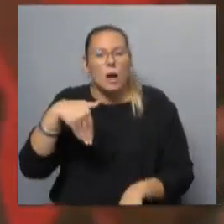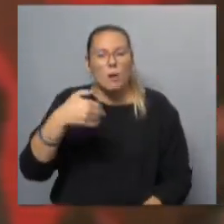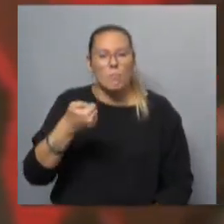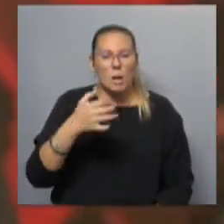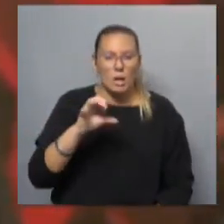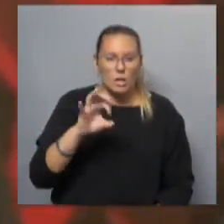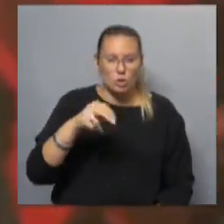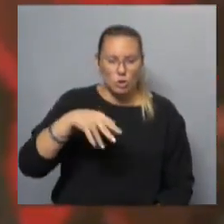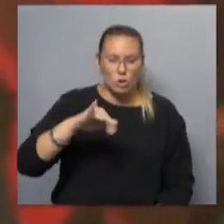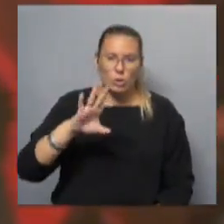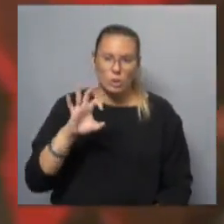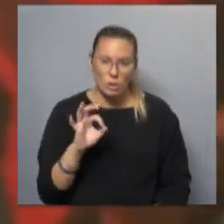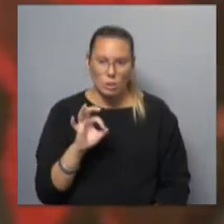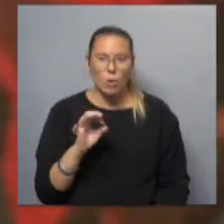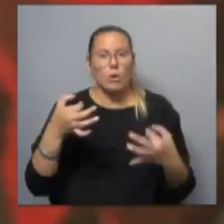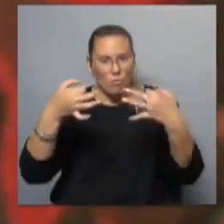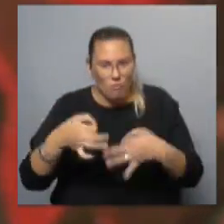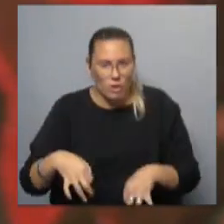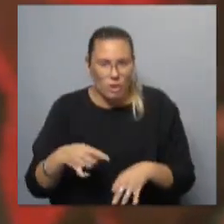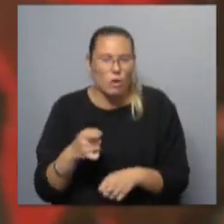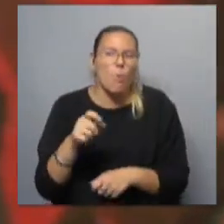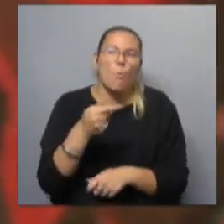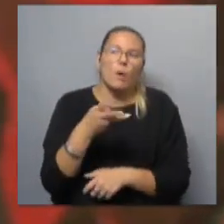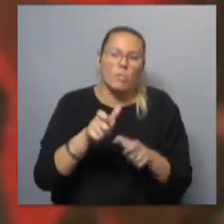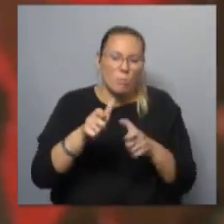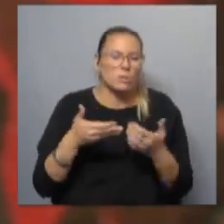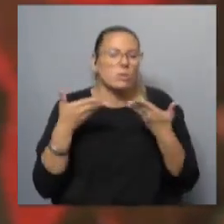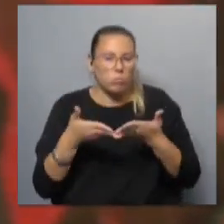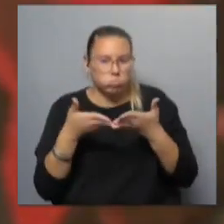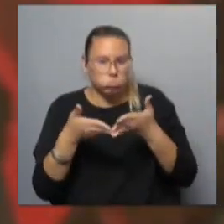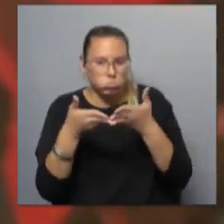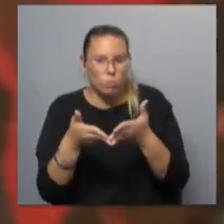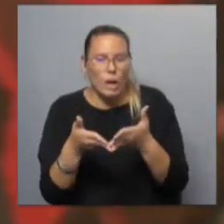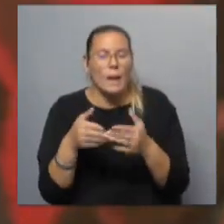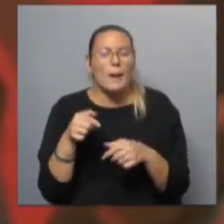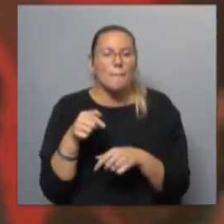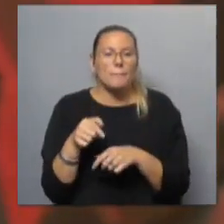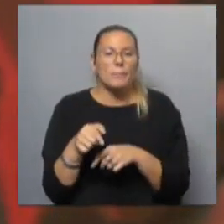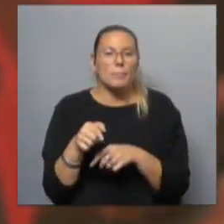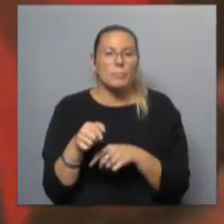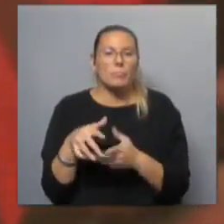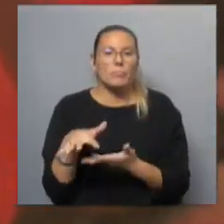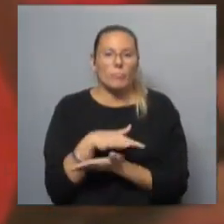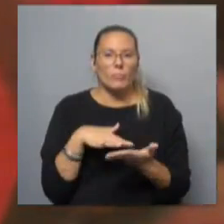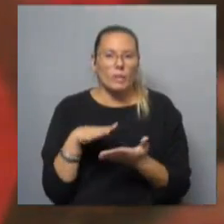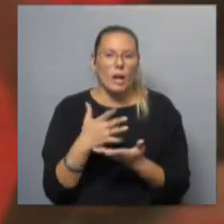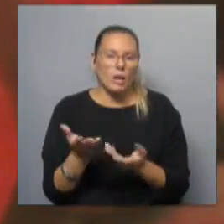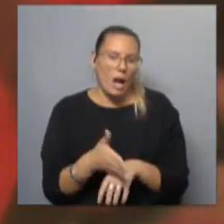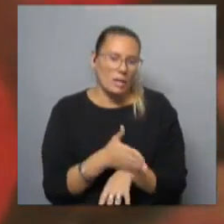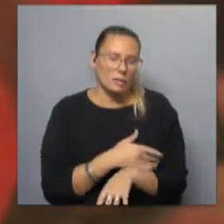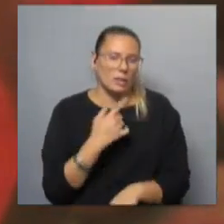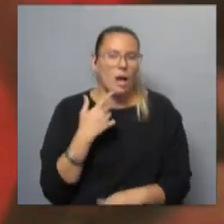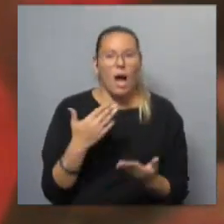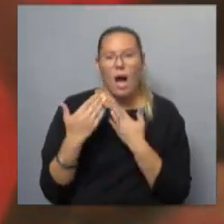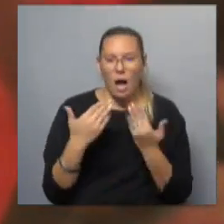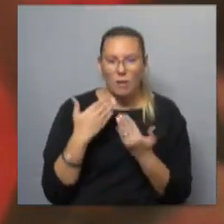un recuento, así que con un censo de los que habían viajado. Acá en situación boliche que tenemos previo con